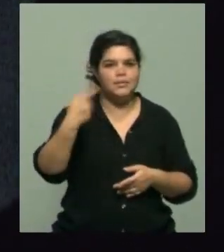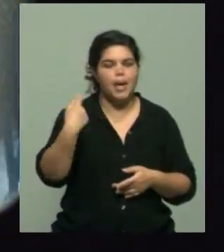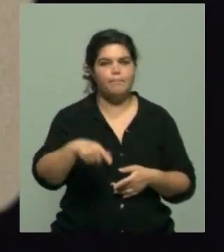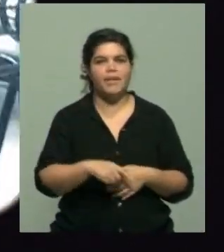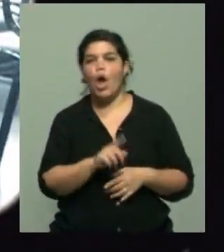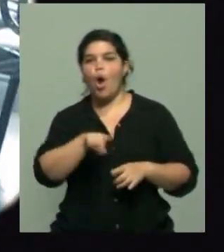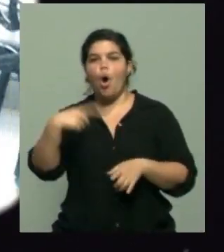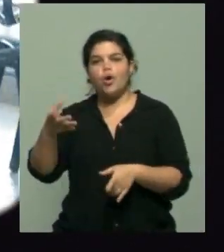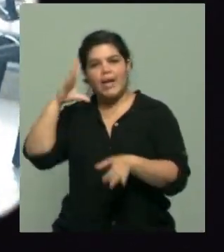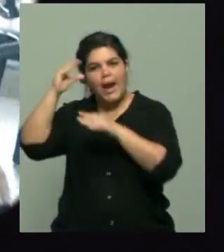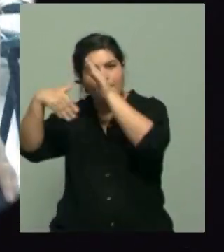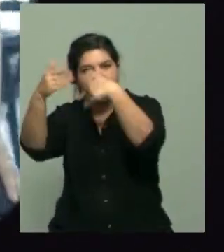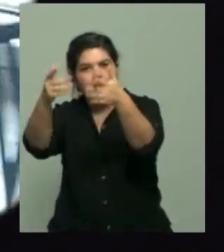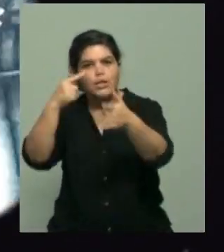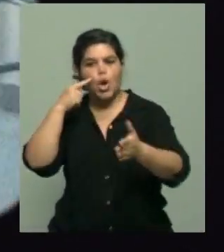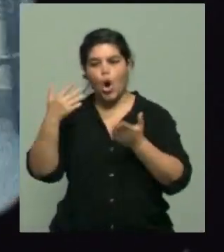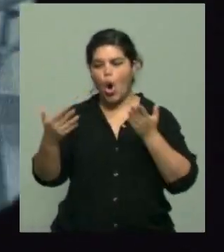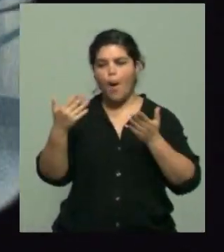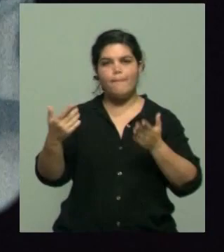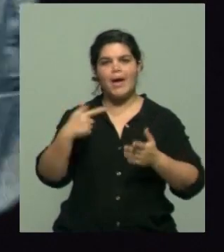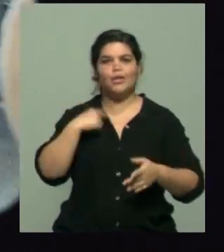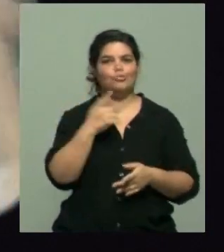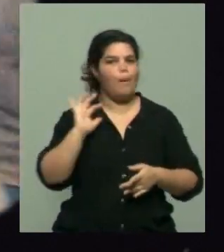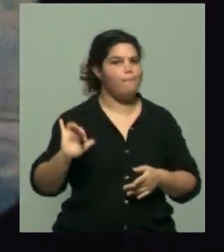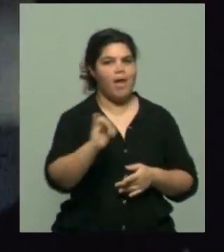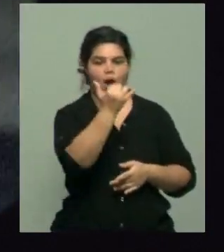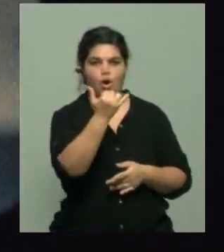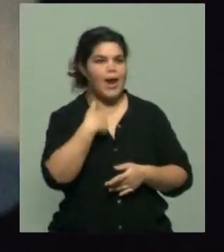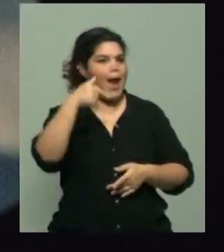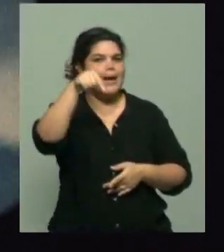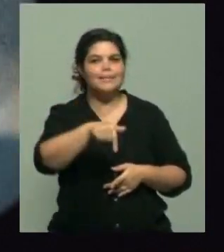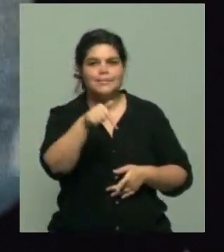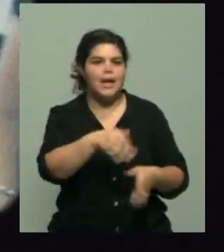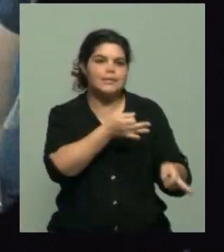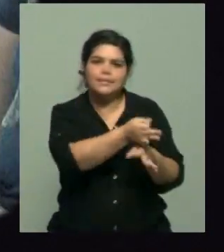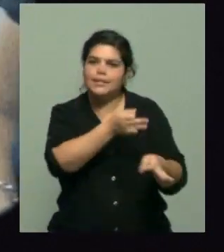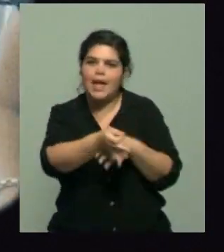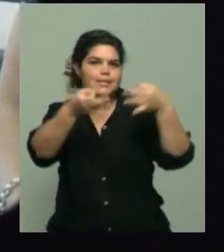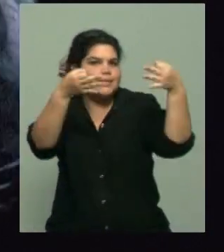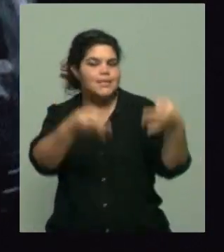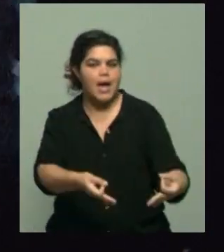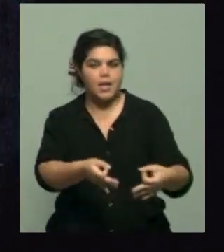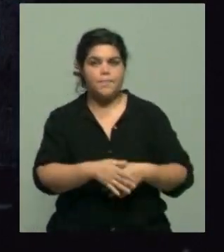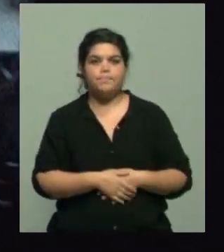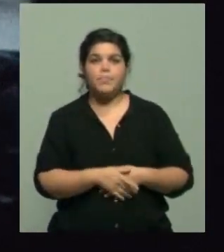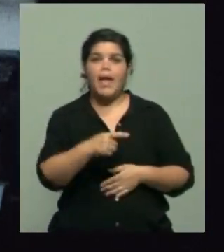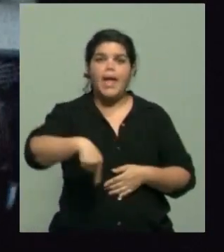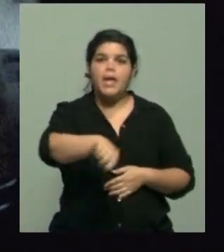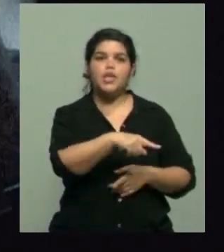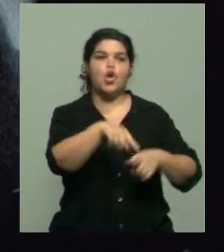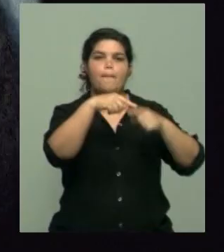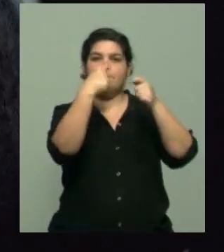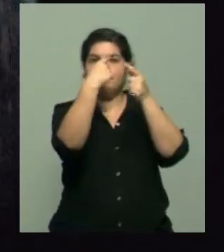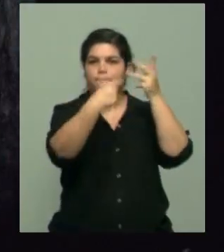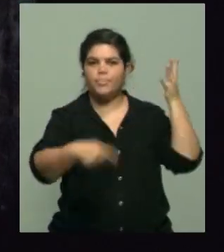formaciones. Acá la formación es muy sólida, tienen muchas materias que van construyendo el proceso de lo que